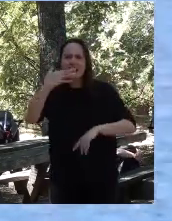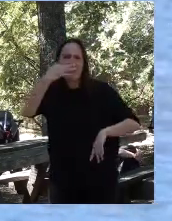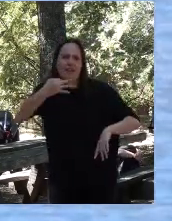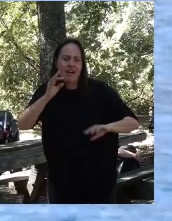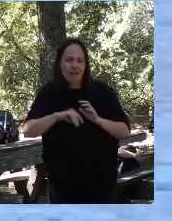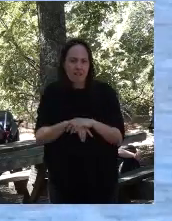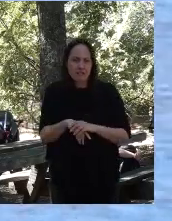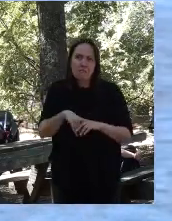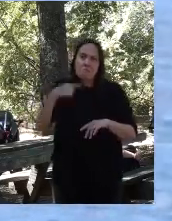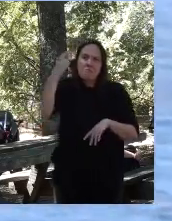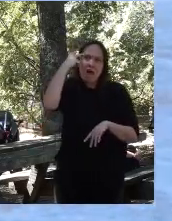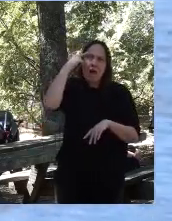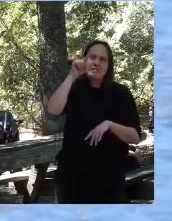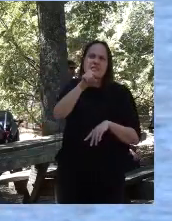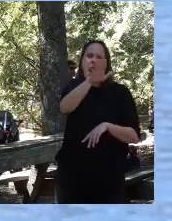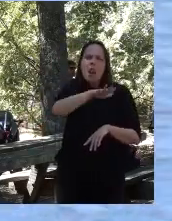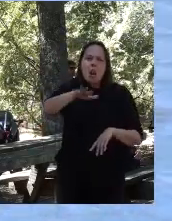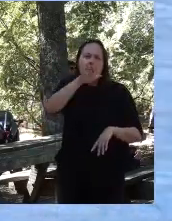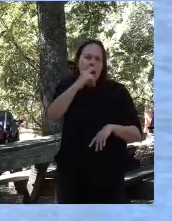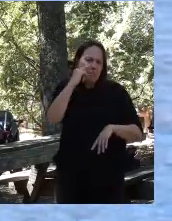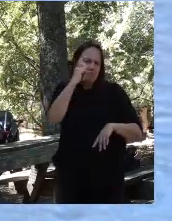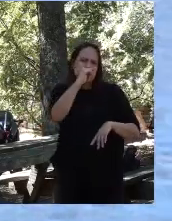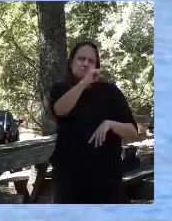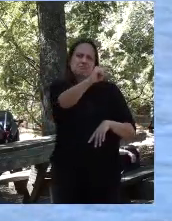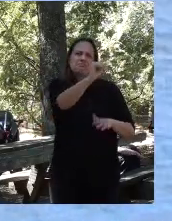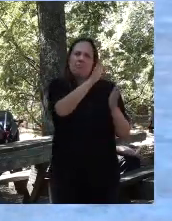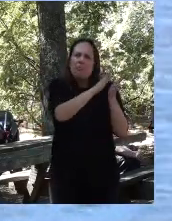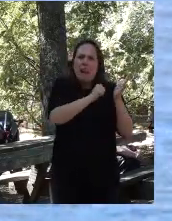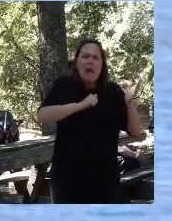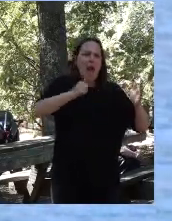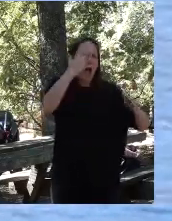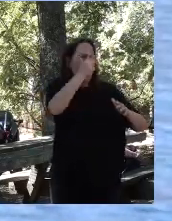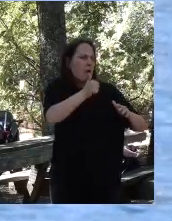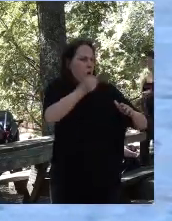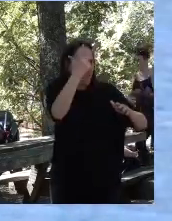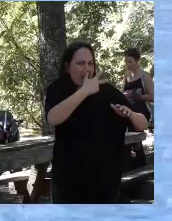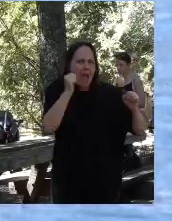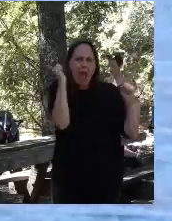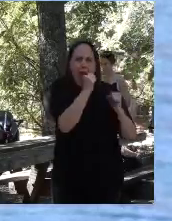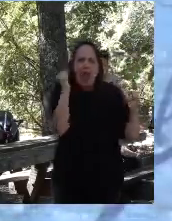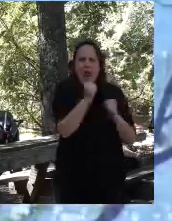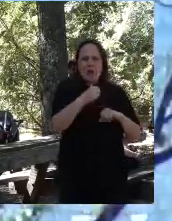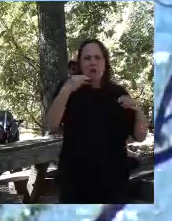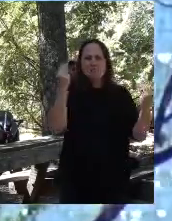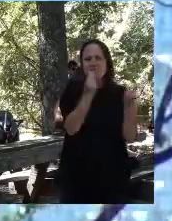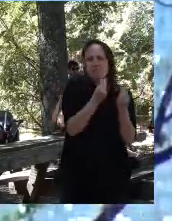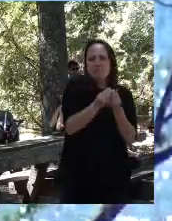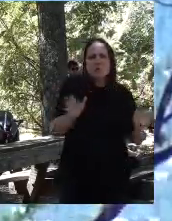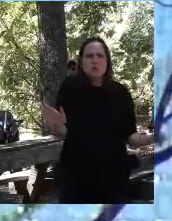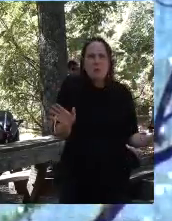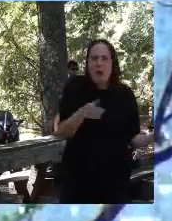imaginan un lugar lejano, blanco, lleno de hielo, frío, con muchos pingüinos, quizás con